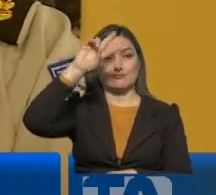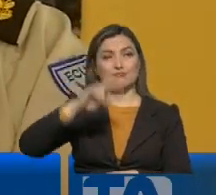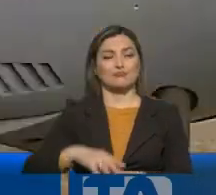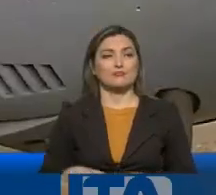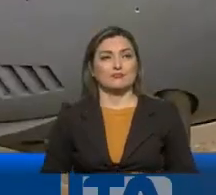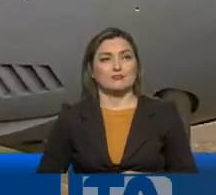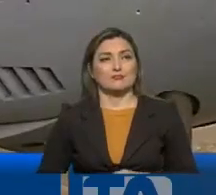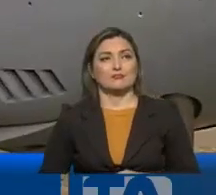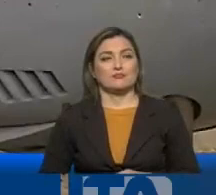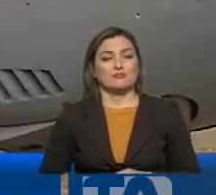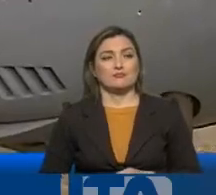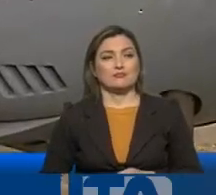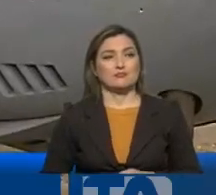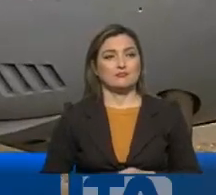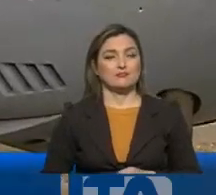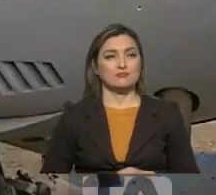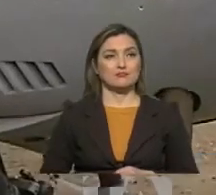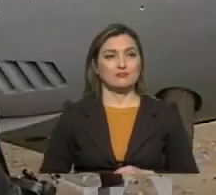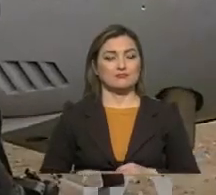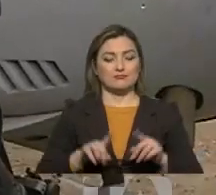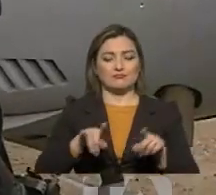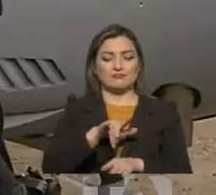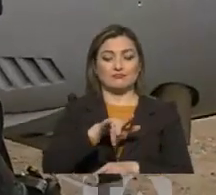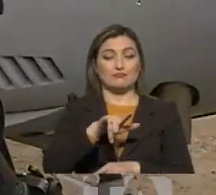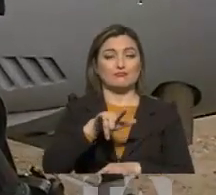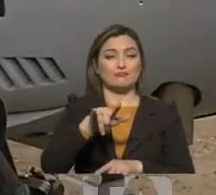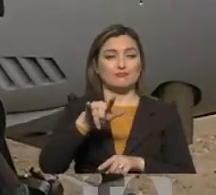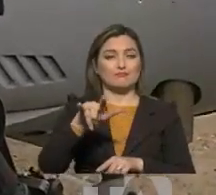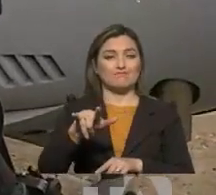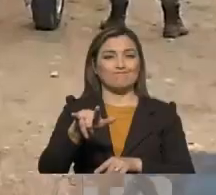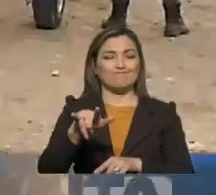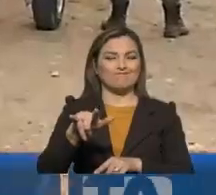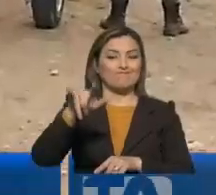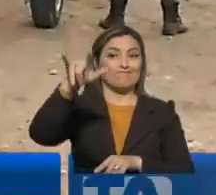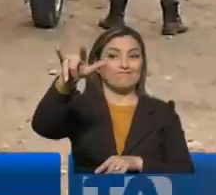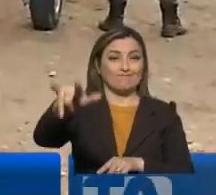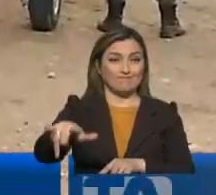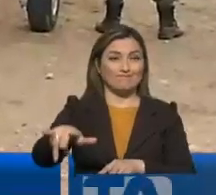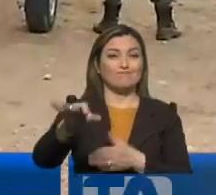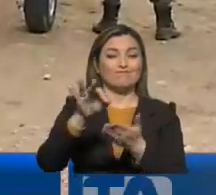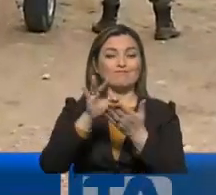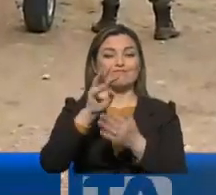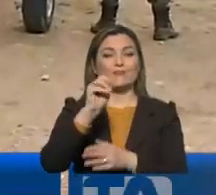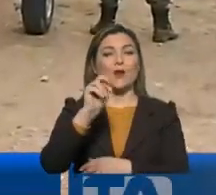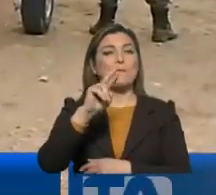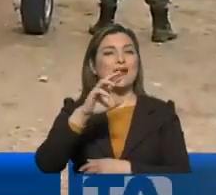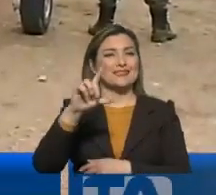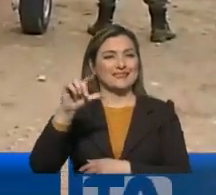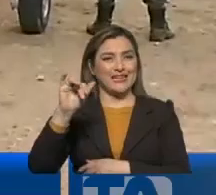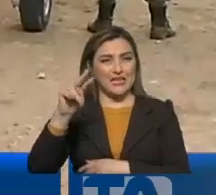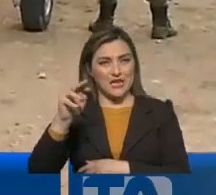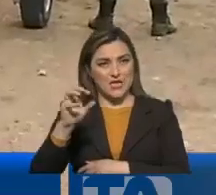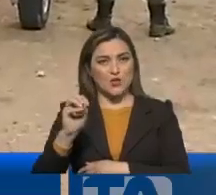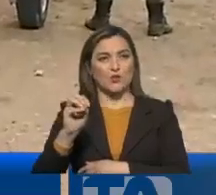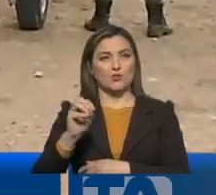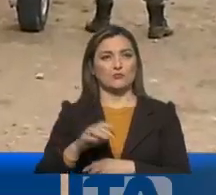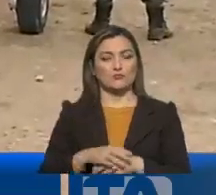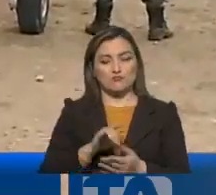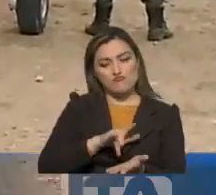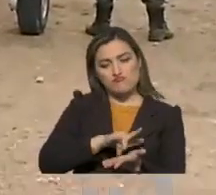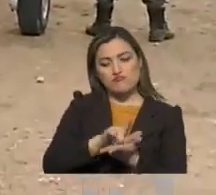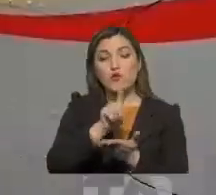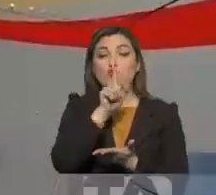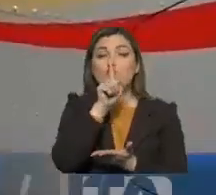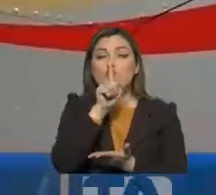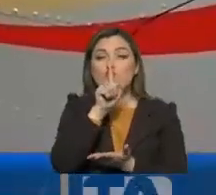de hecho las avionetas tipo cessna tenían previsto aterrizar un poco más allá en el cantón marcelino maridueña donde ya había sido habilitado una pista